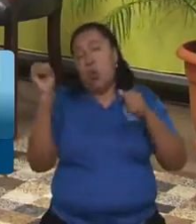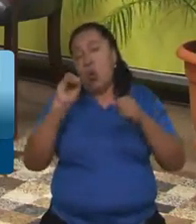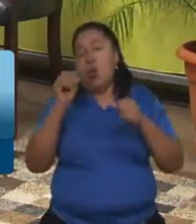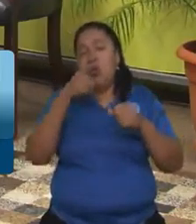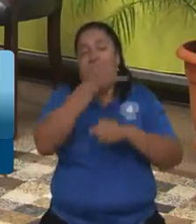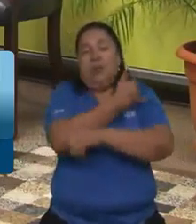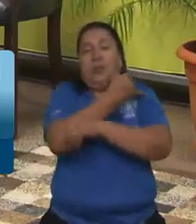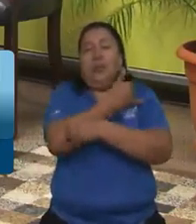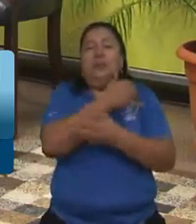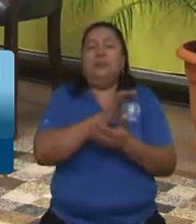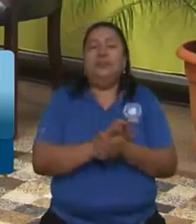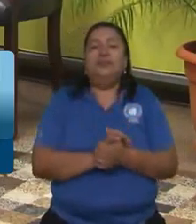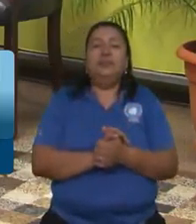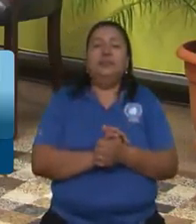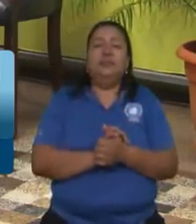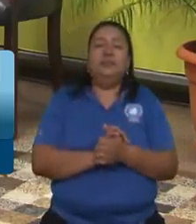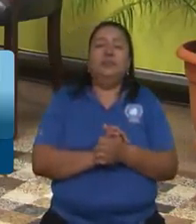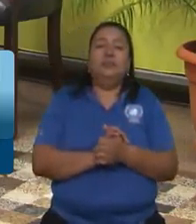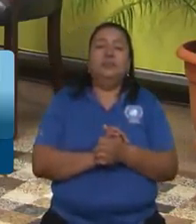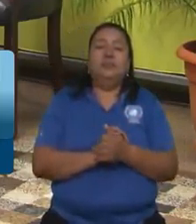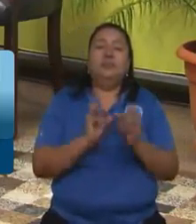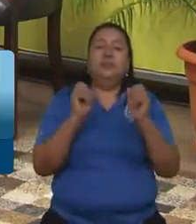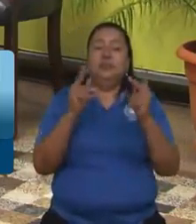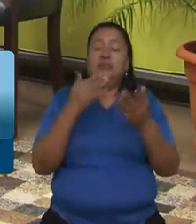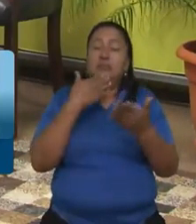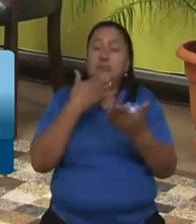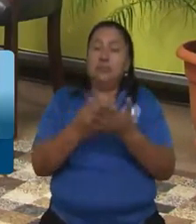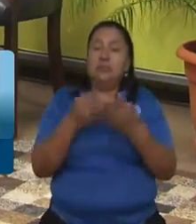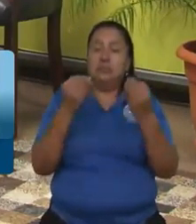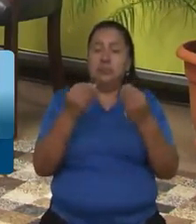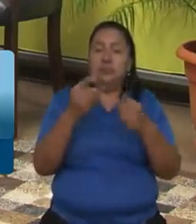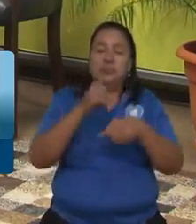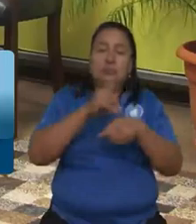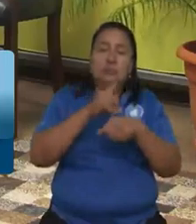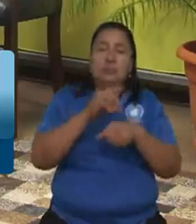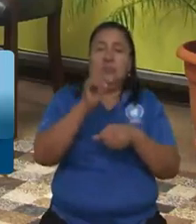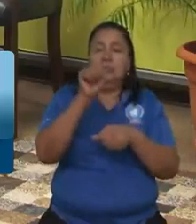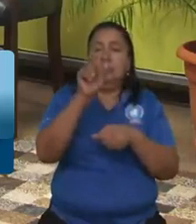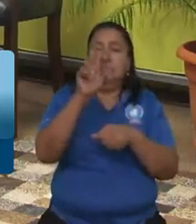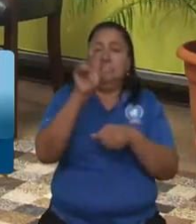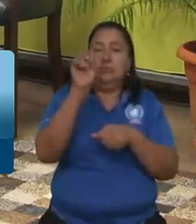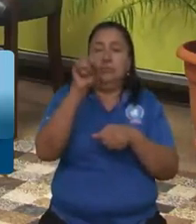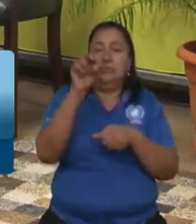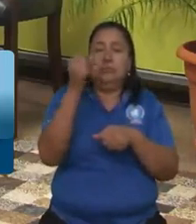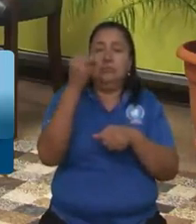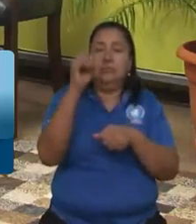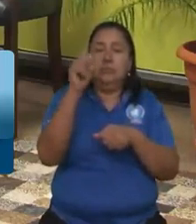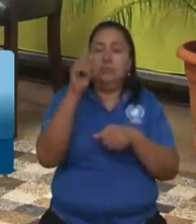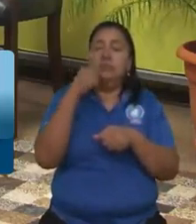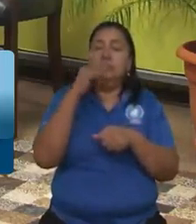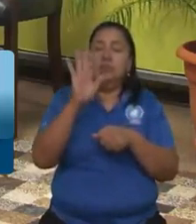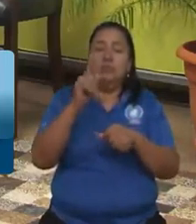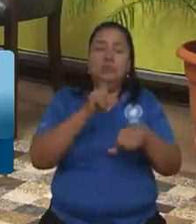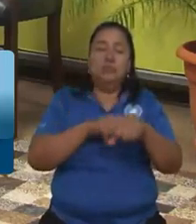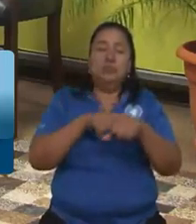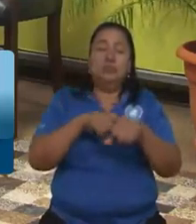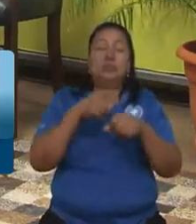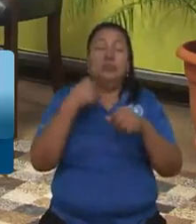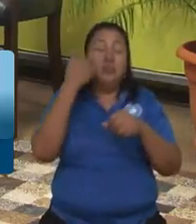hervir, aplícate tanto. Entonces, tiene que dejar la práctica de los remedios caseros porque puede ser perjudicial. Y el